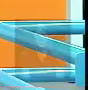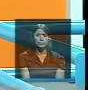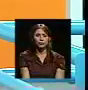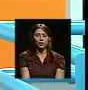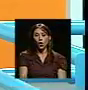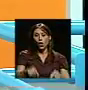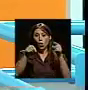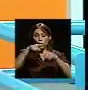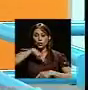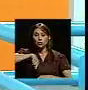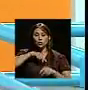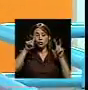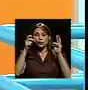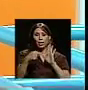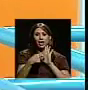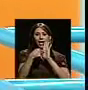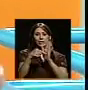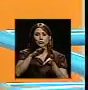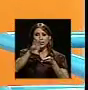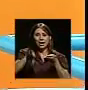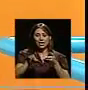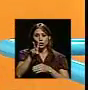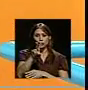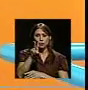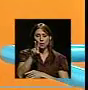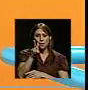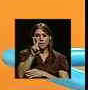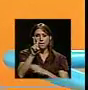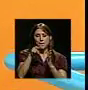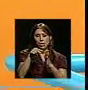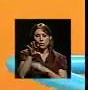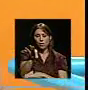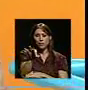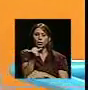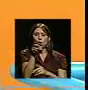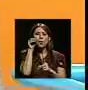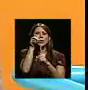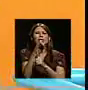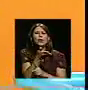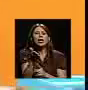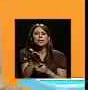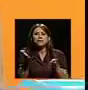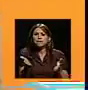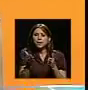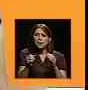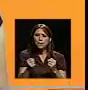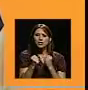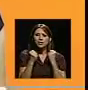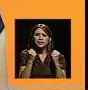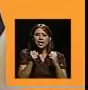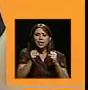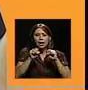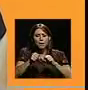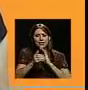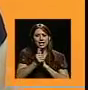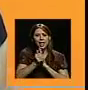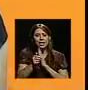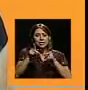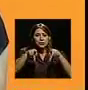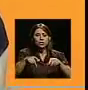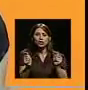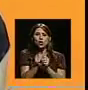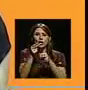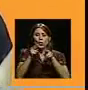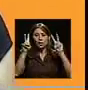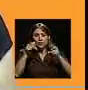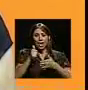Hoy estamos en la Expo Senarec 2009, que tiene como objetivo potenciar las capacidades de las personas bajo el nombre Ayudas